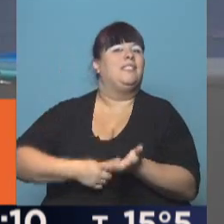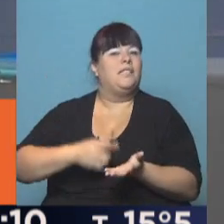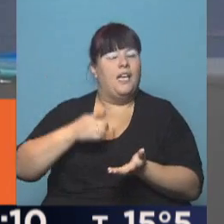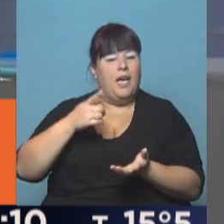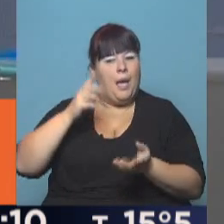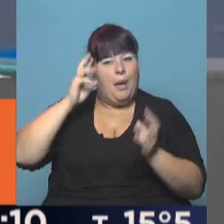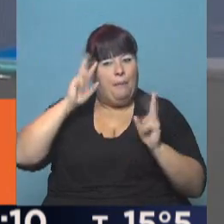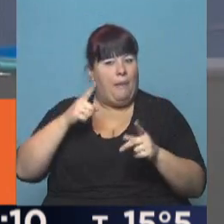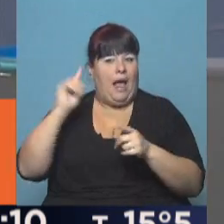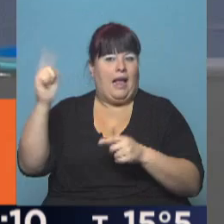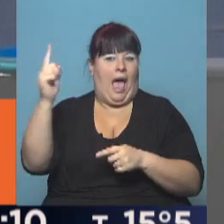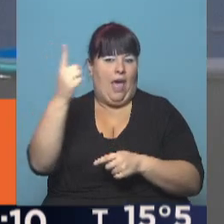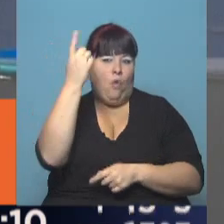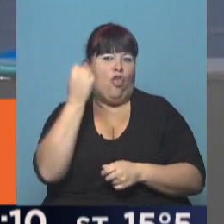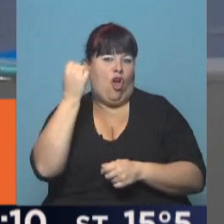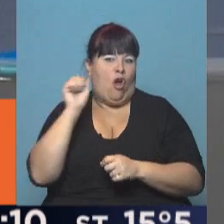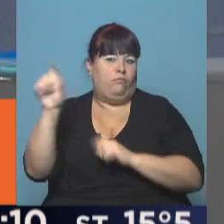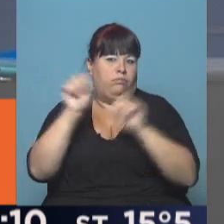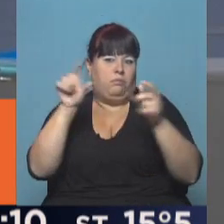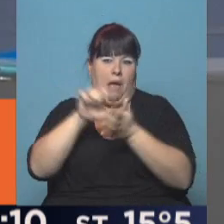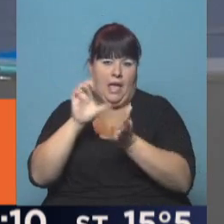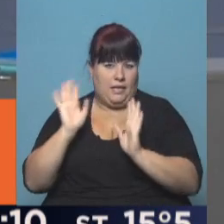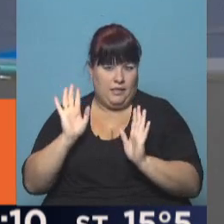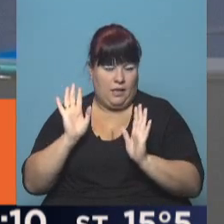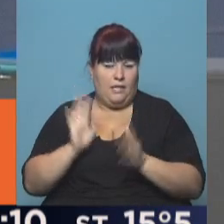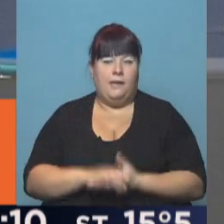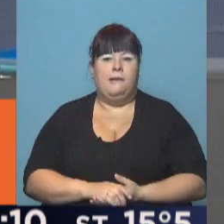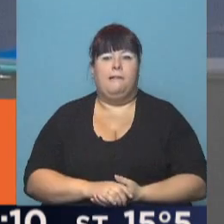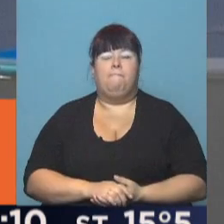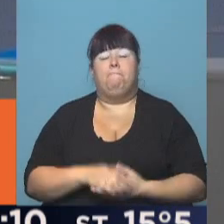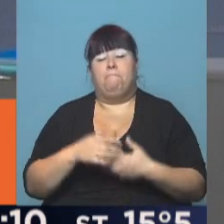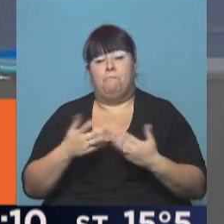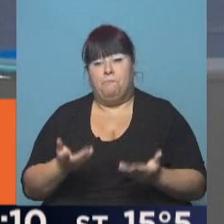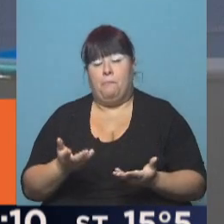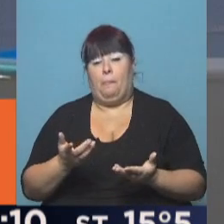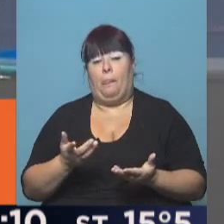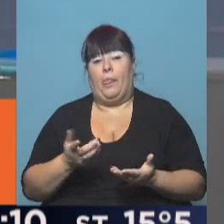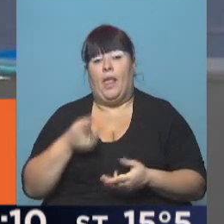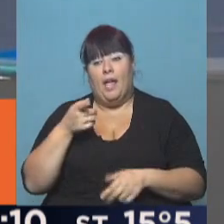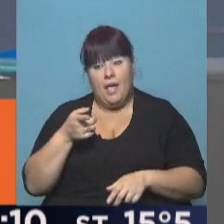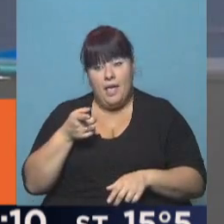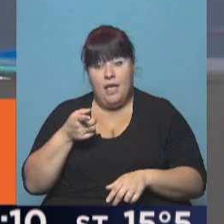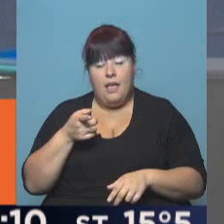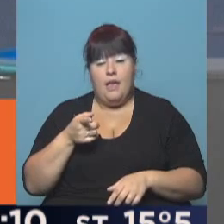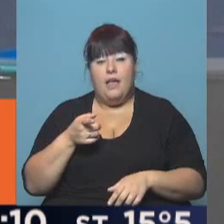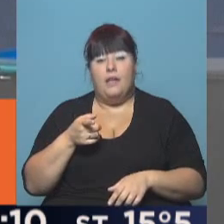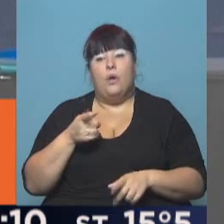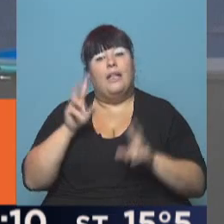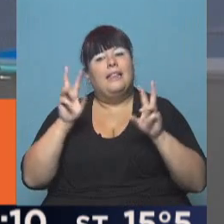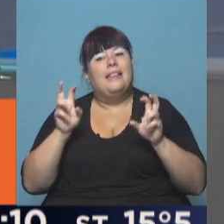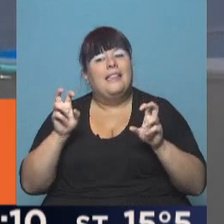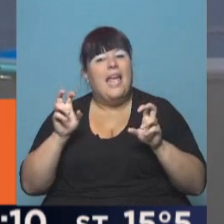las políticas individuales macroeconómicas de cada uno de los países. Entonces, ahí hay